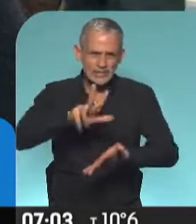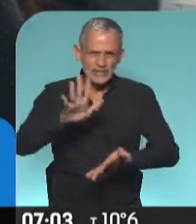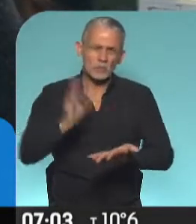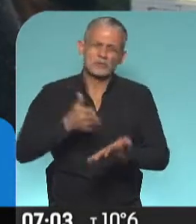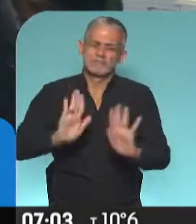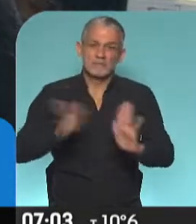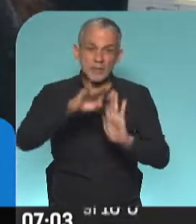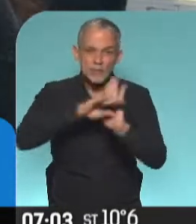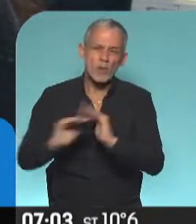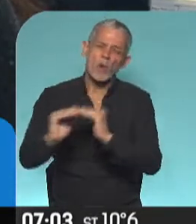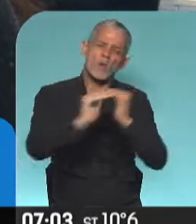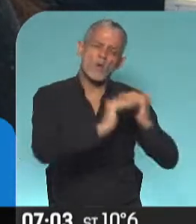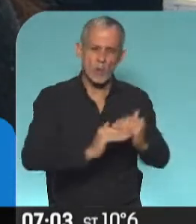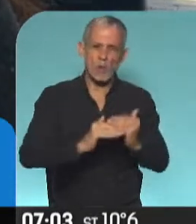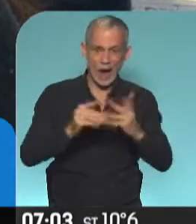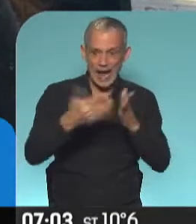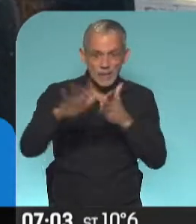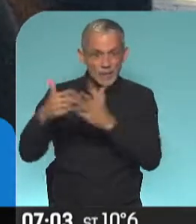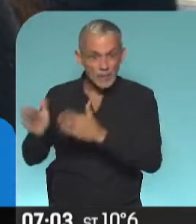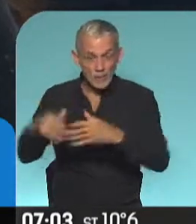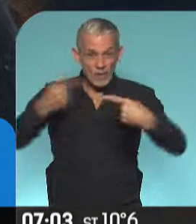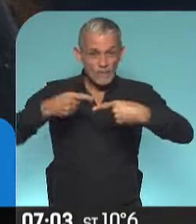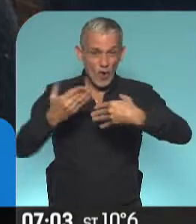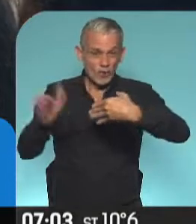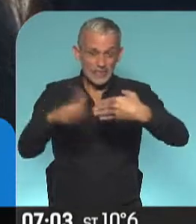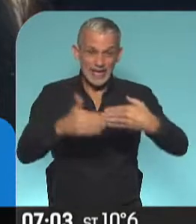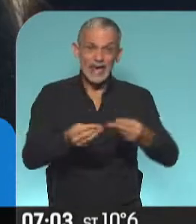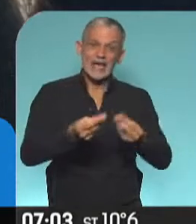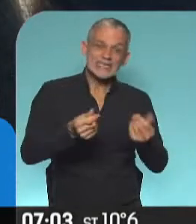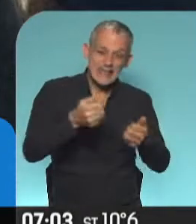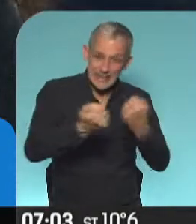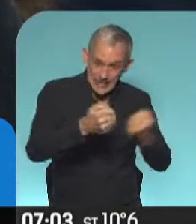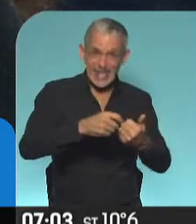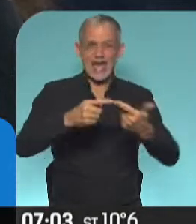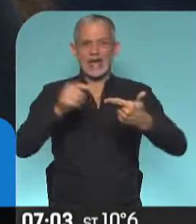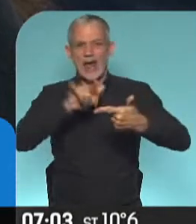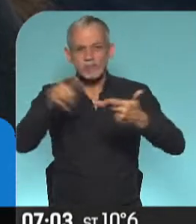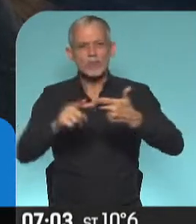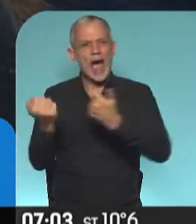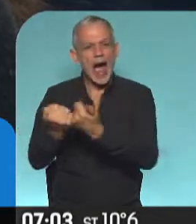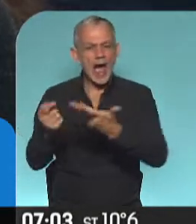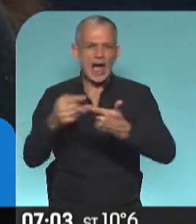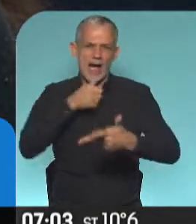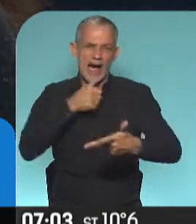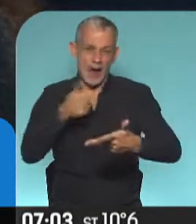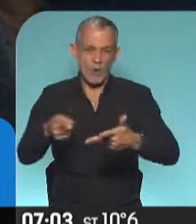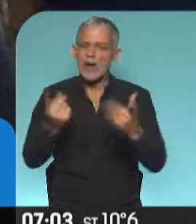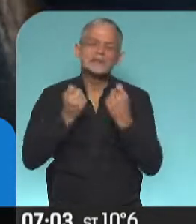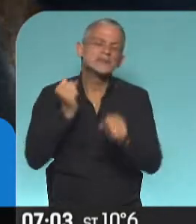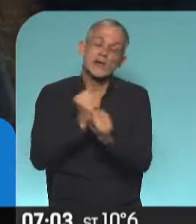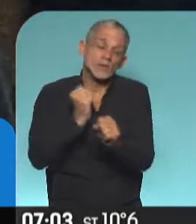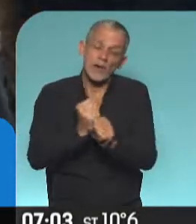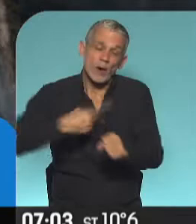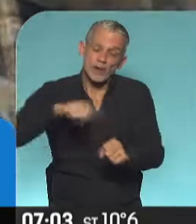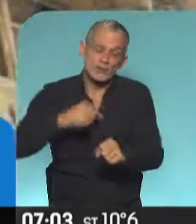de protocolos, aperturas de fronteras terrestres, aéreas y por agua. Necesitamos trabajar, es lo que